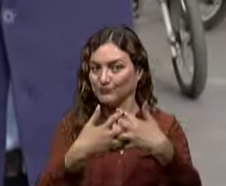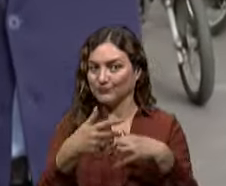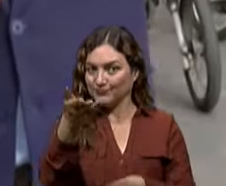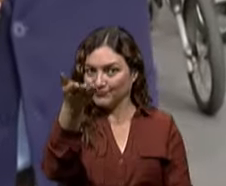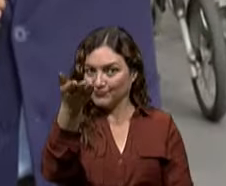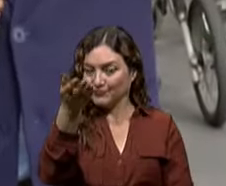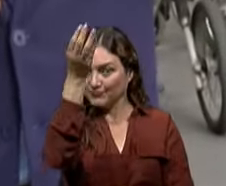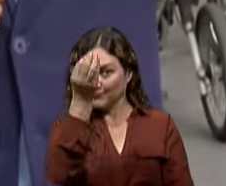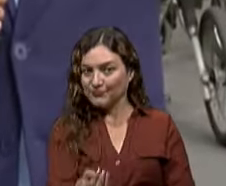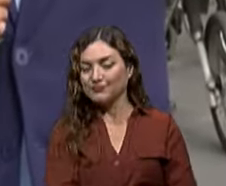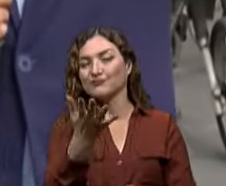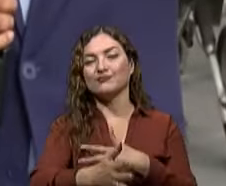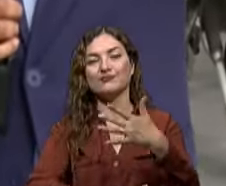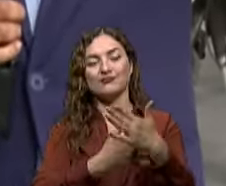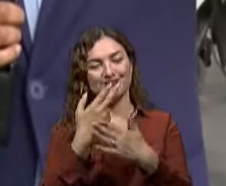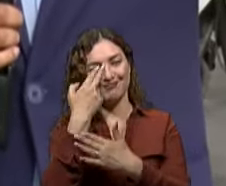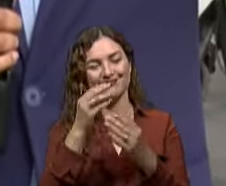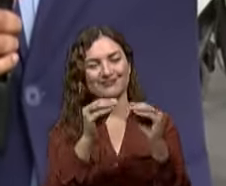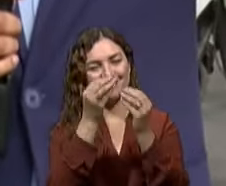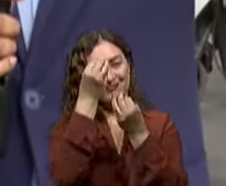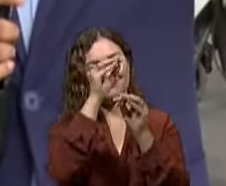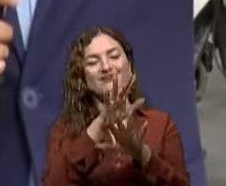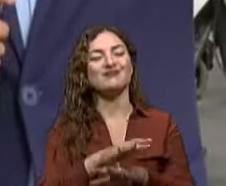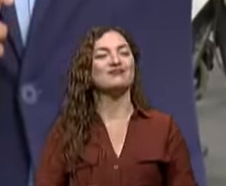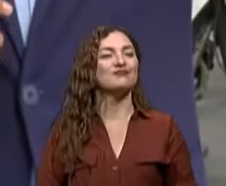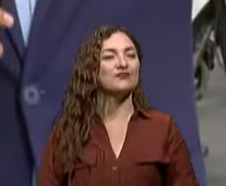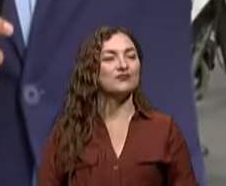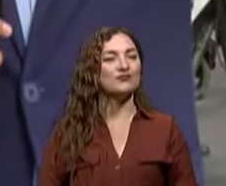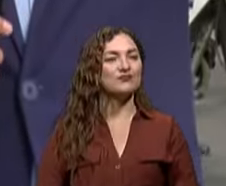con ustedes de estudios, Andrea, Helen, continúan ustedes con más información, buenos días. Buen día también para ti.